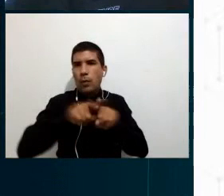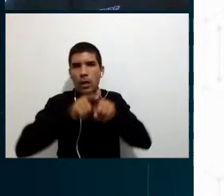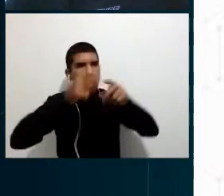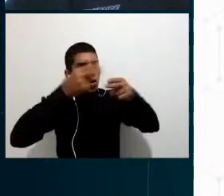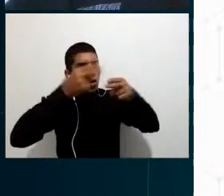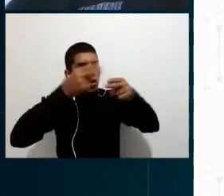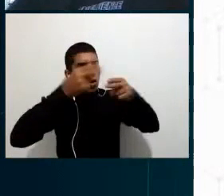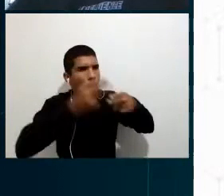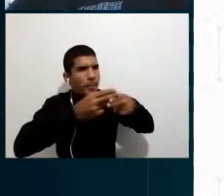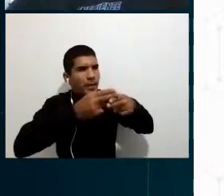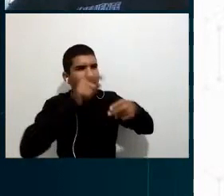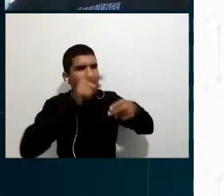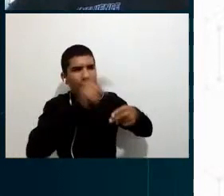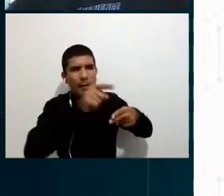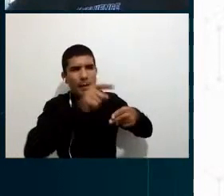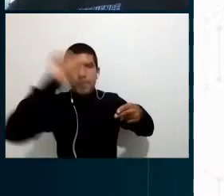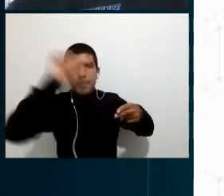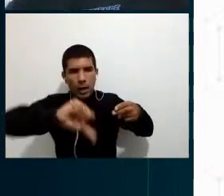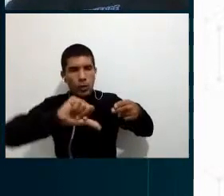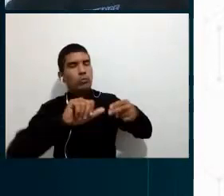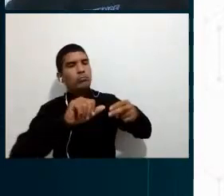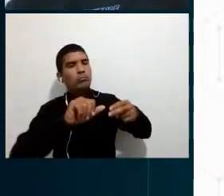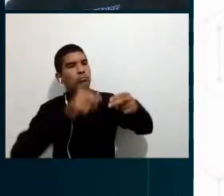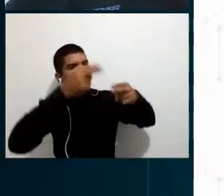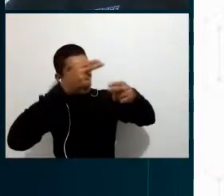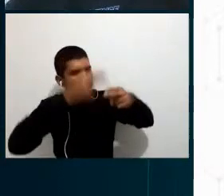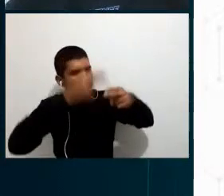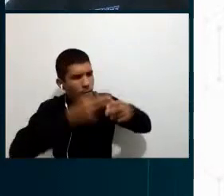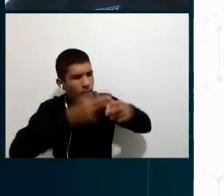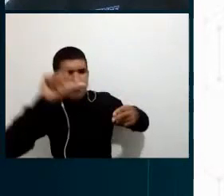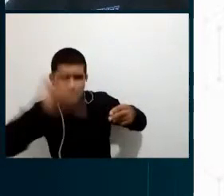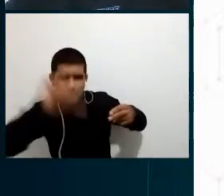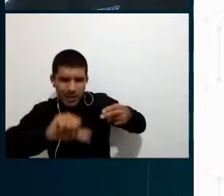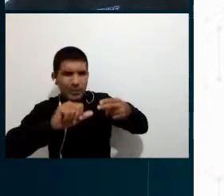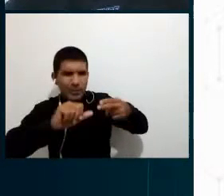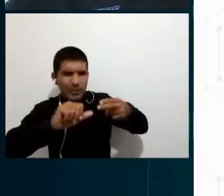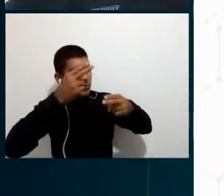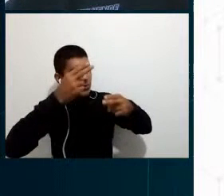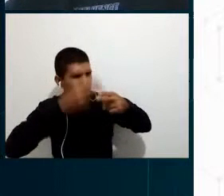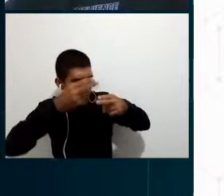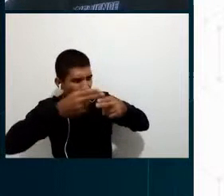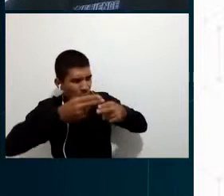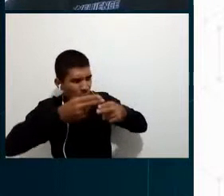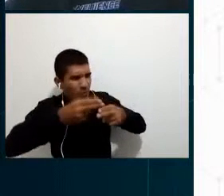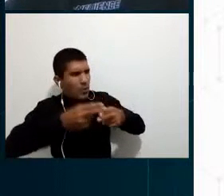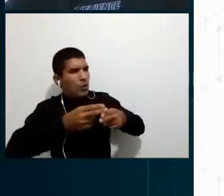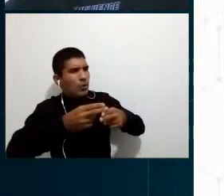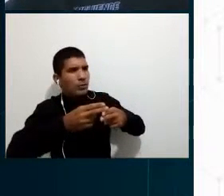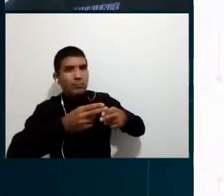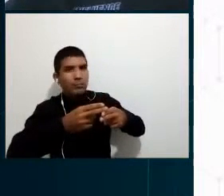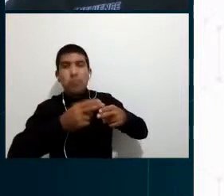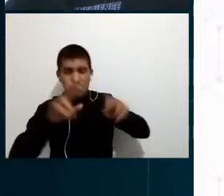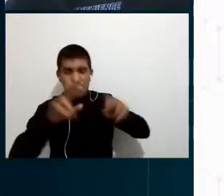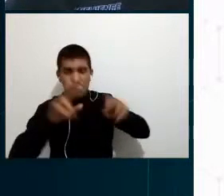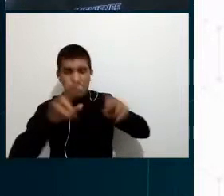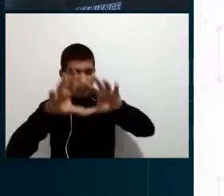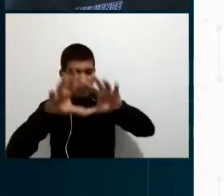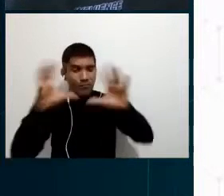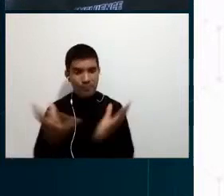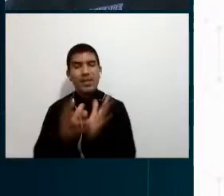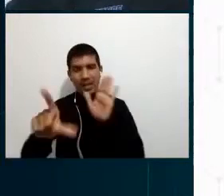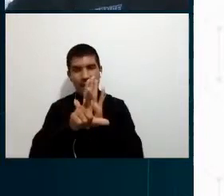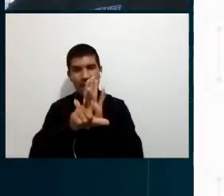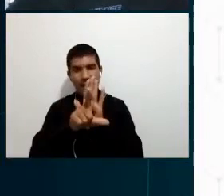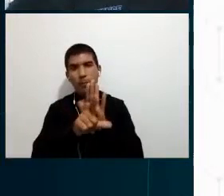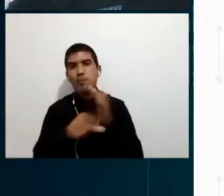son evaluados con relación al efecto que causa el CO2 a la atmósfera. Entonces, acá tenemos